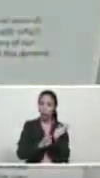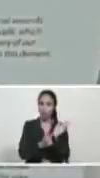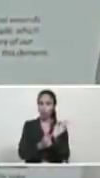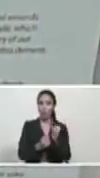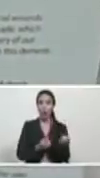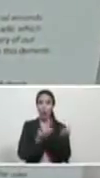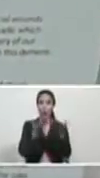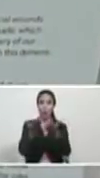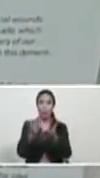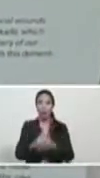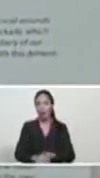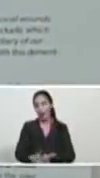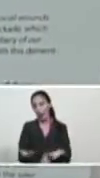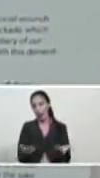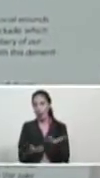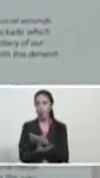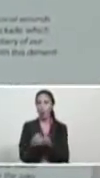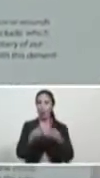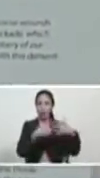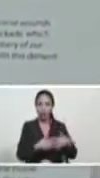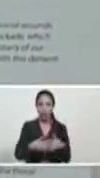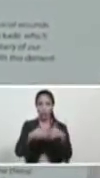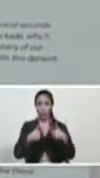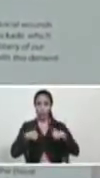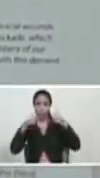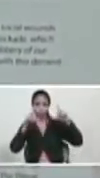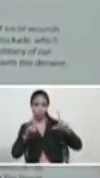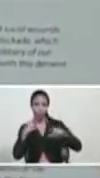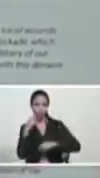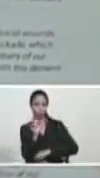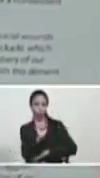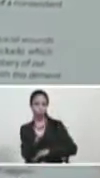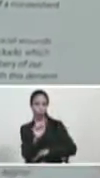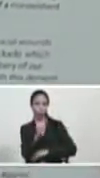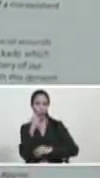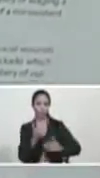con una imagen manejando un autobús. Dice